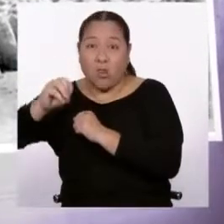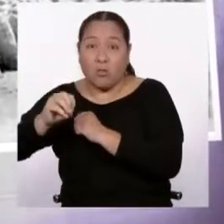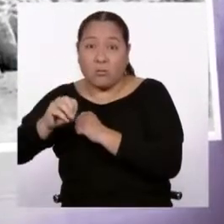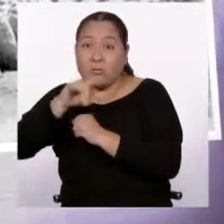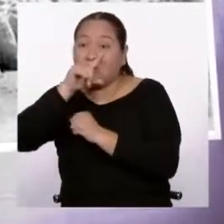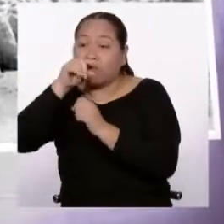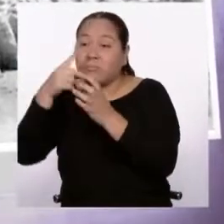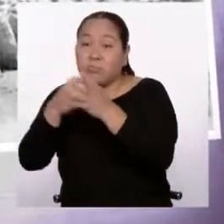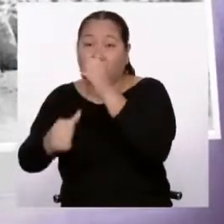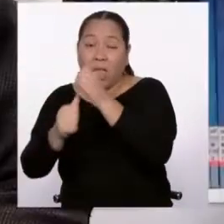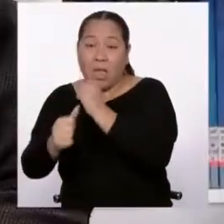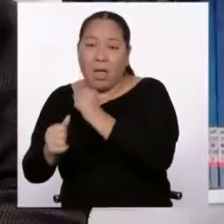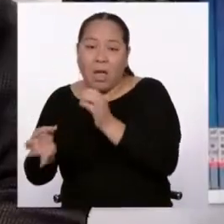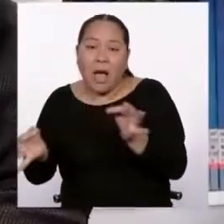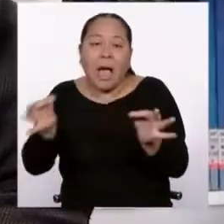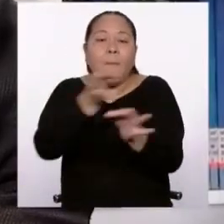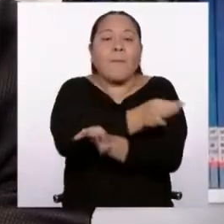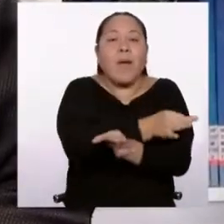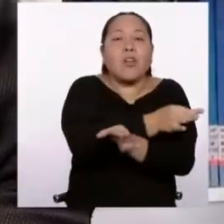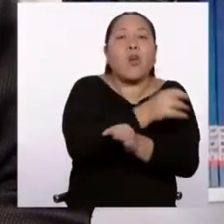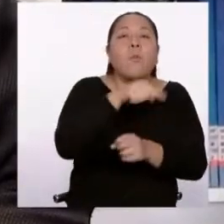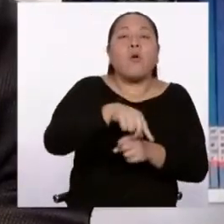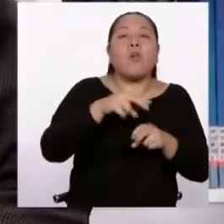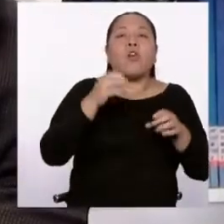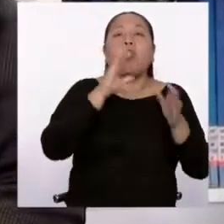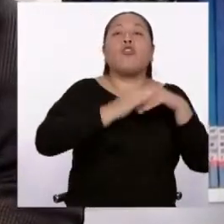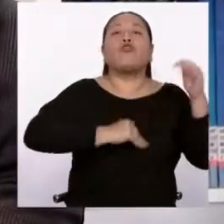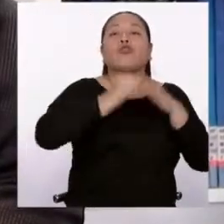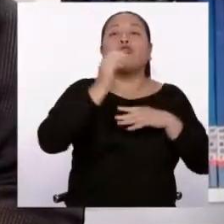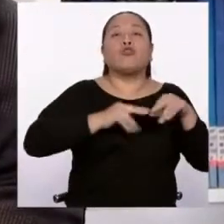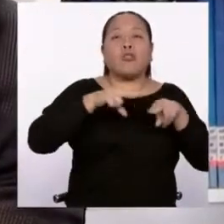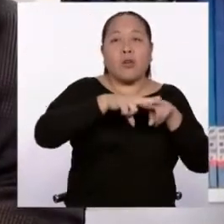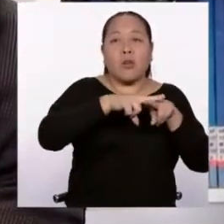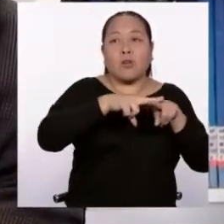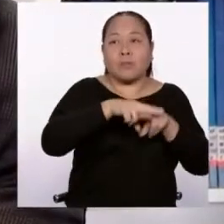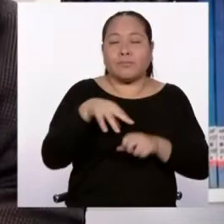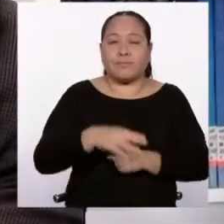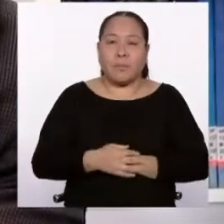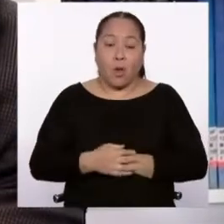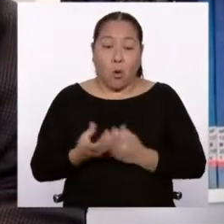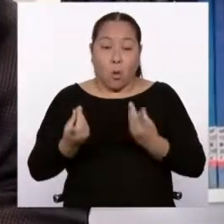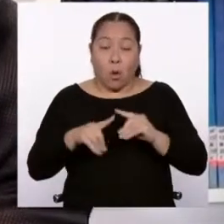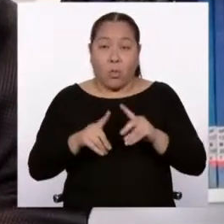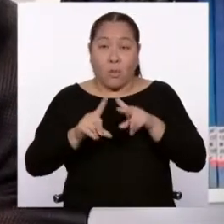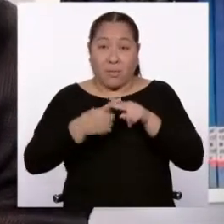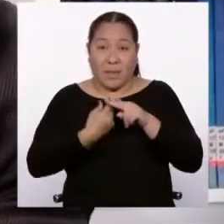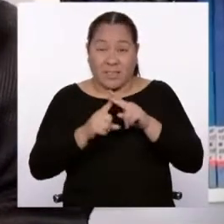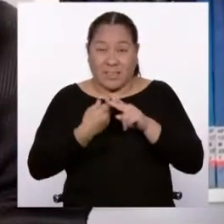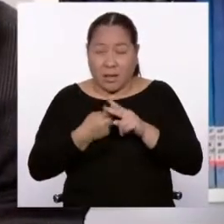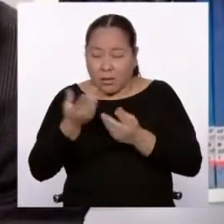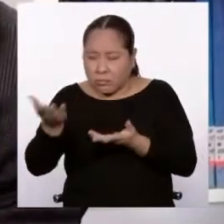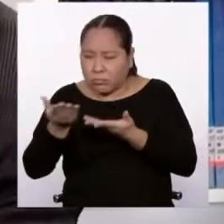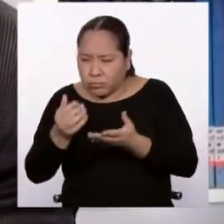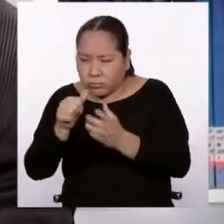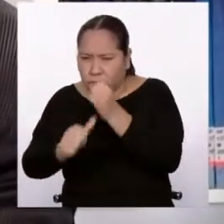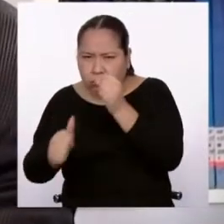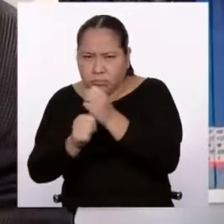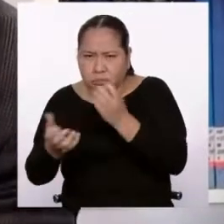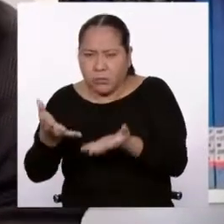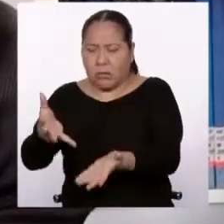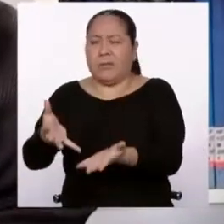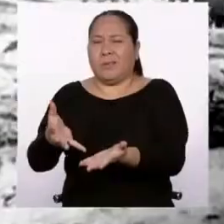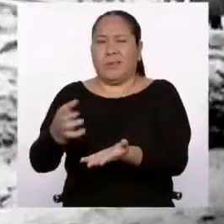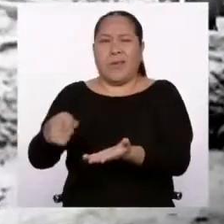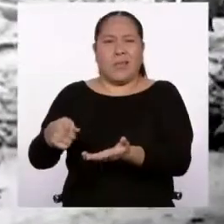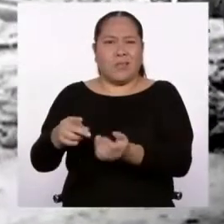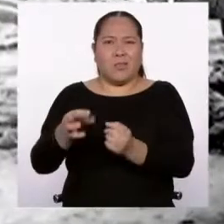Cuando surge el apogeo del guano, al comienzo hay ciertas dudas sobre la duración que va a tener este